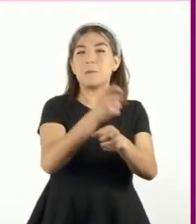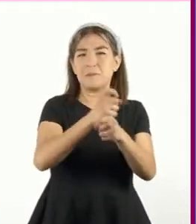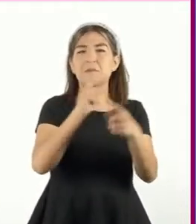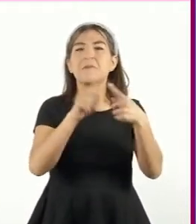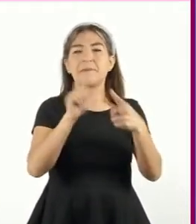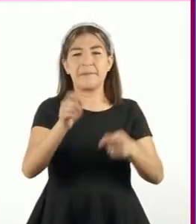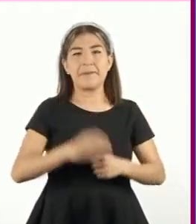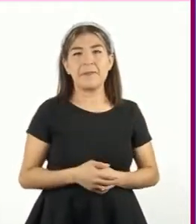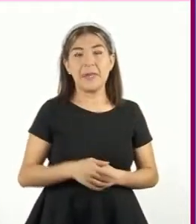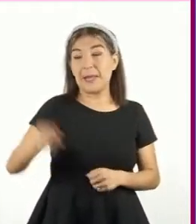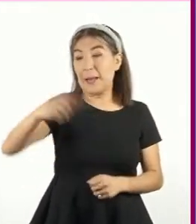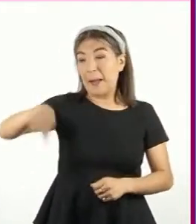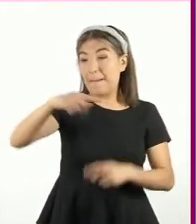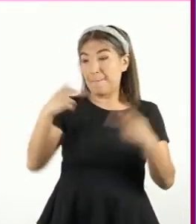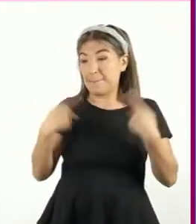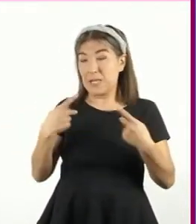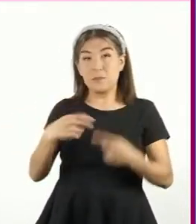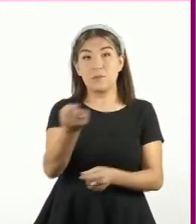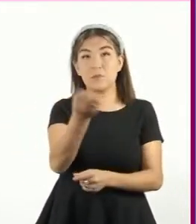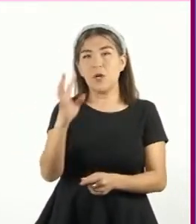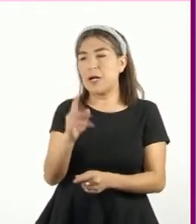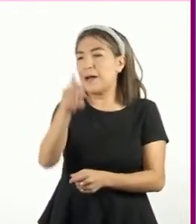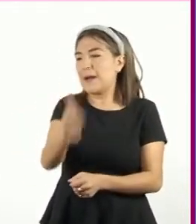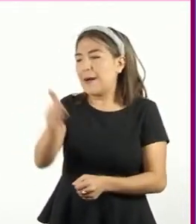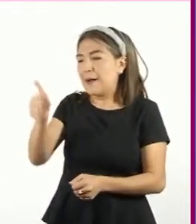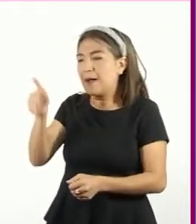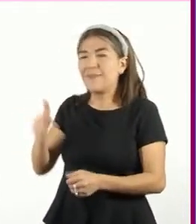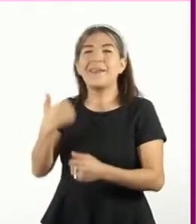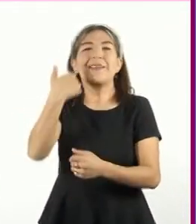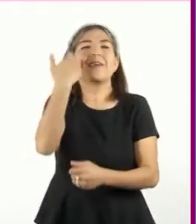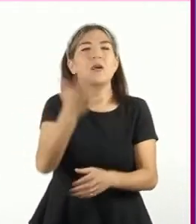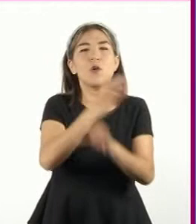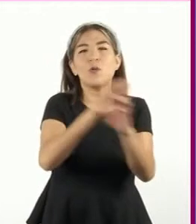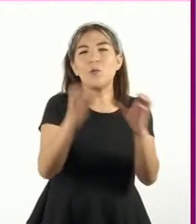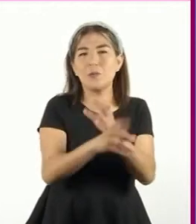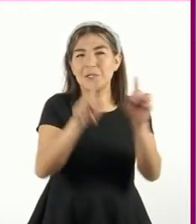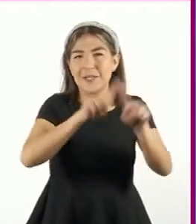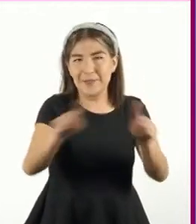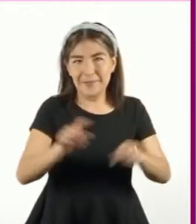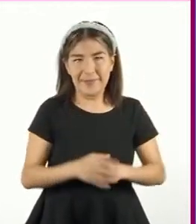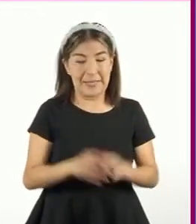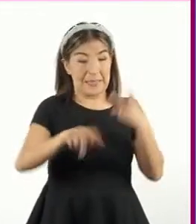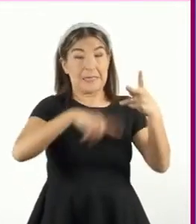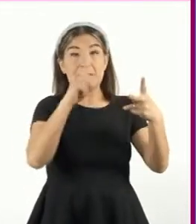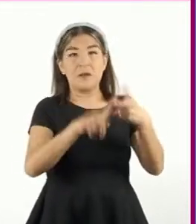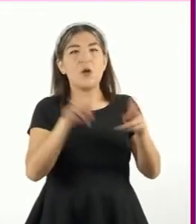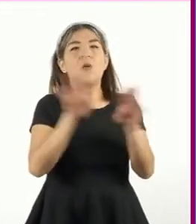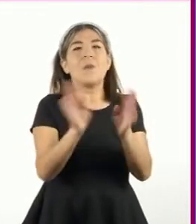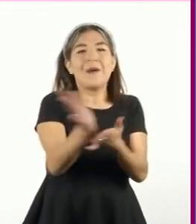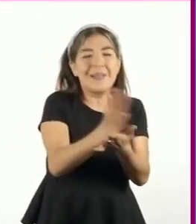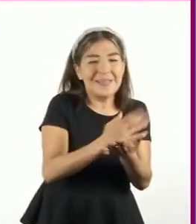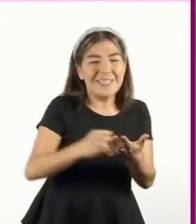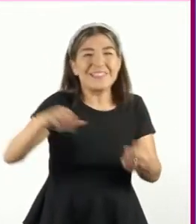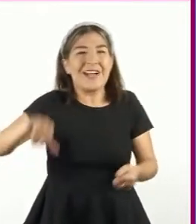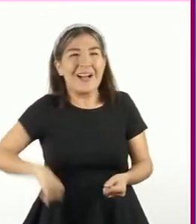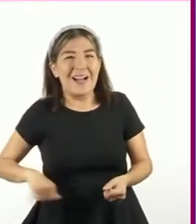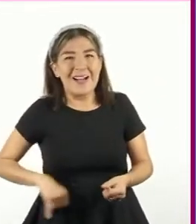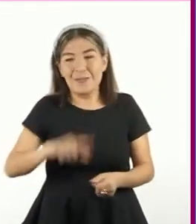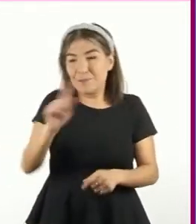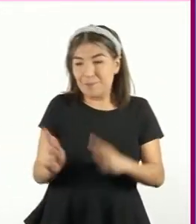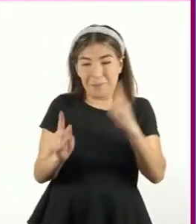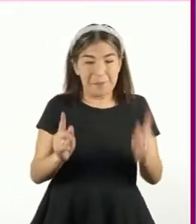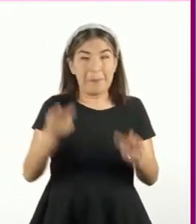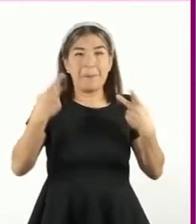las partes involucradas desean cosas distintas, y la segunda, que el deseo o interés de una de las partes